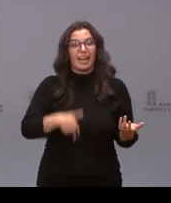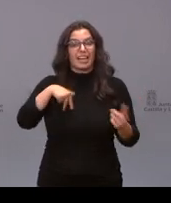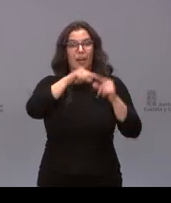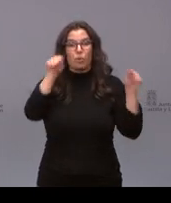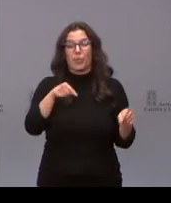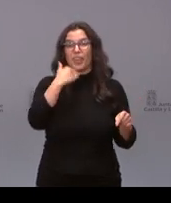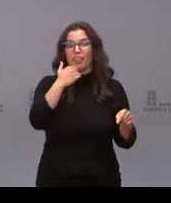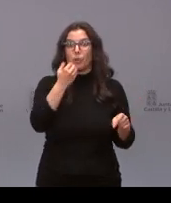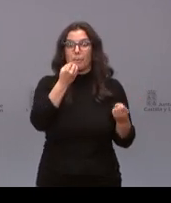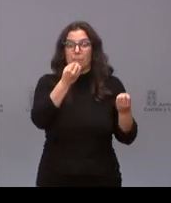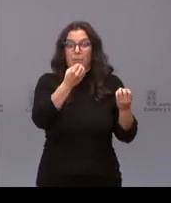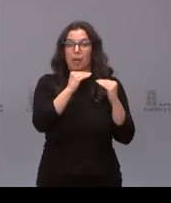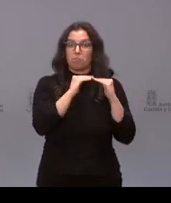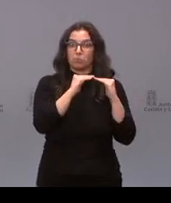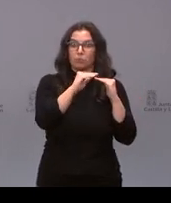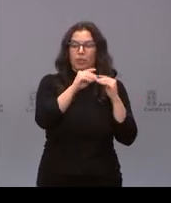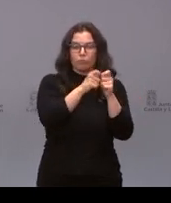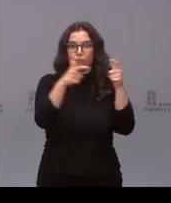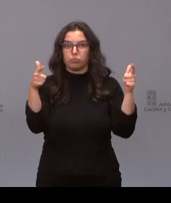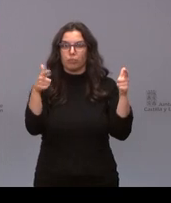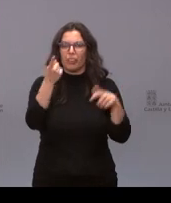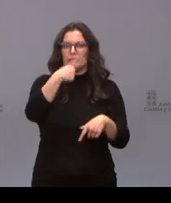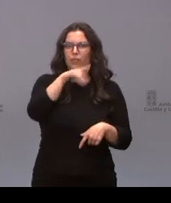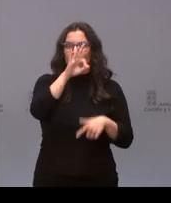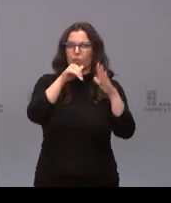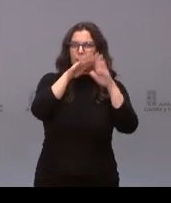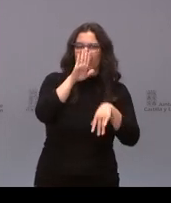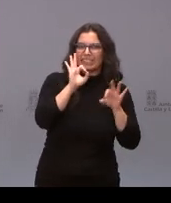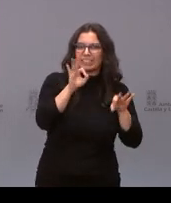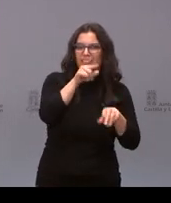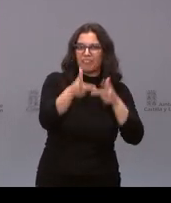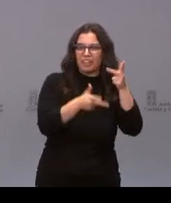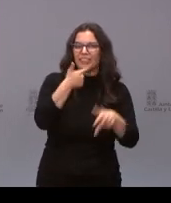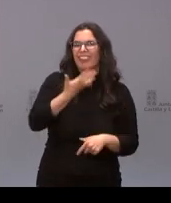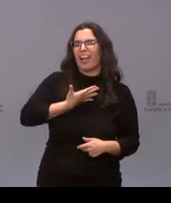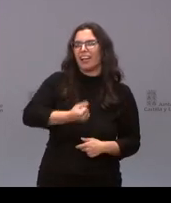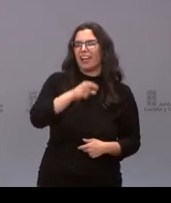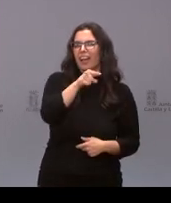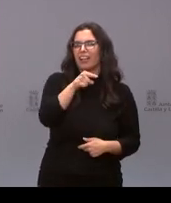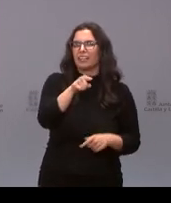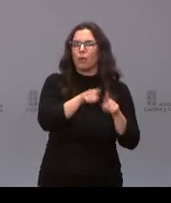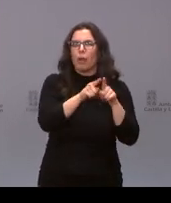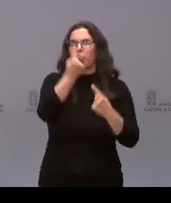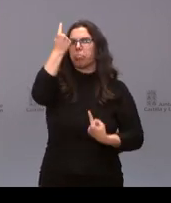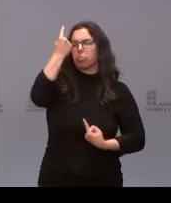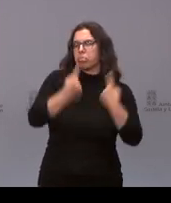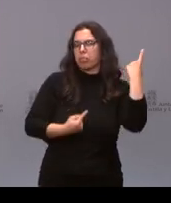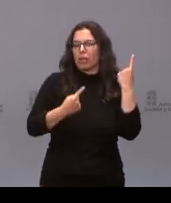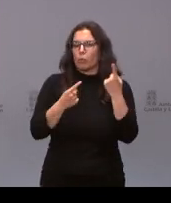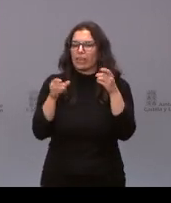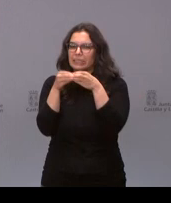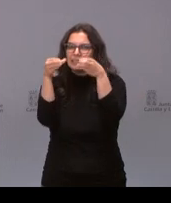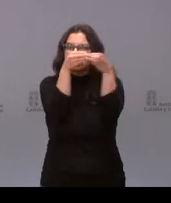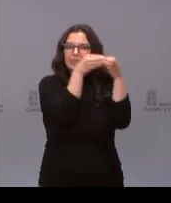y de repente esta subida de más de 150 dice el alcalde que es como brotes muy puntuales no sé si qué